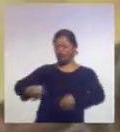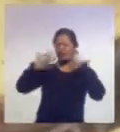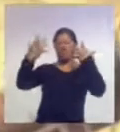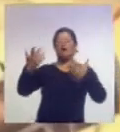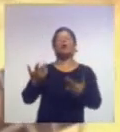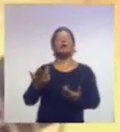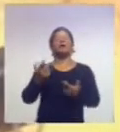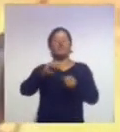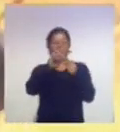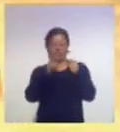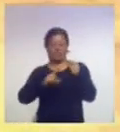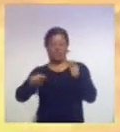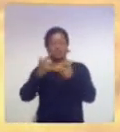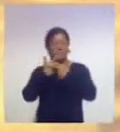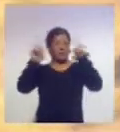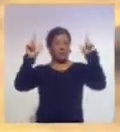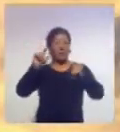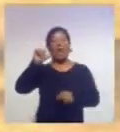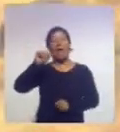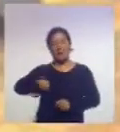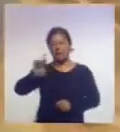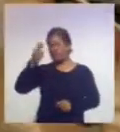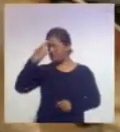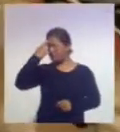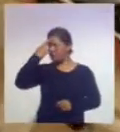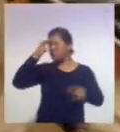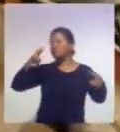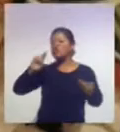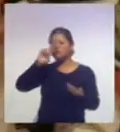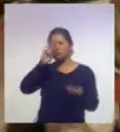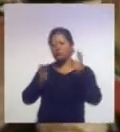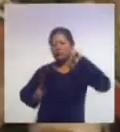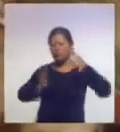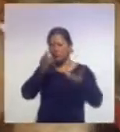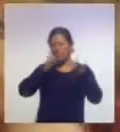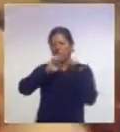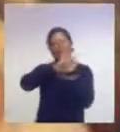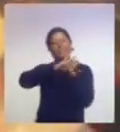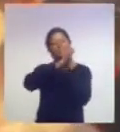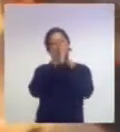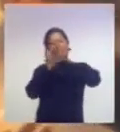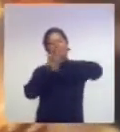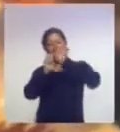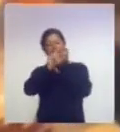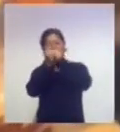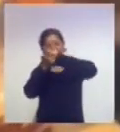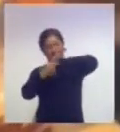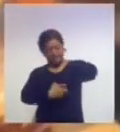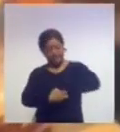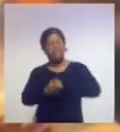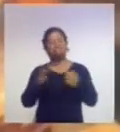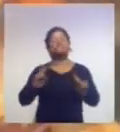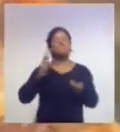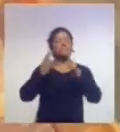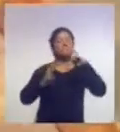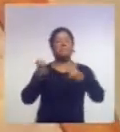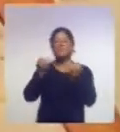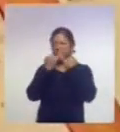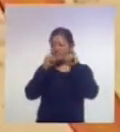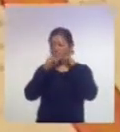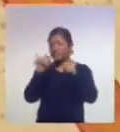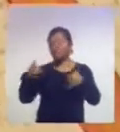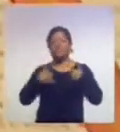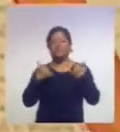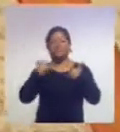y así son recordados por revolucionarios como promotores del cambio y la transformación, cuidadosos y respetuosos de las instituciones, por jóvenes